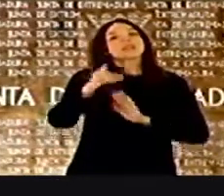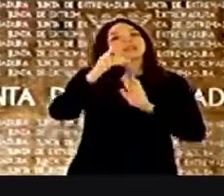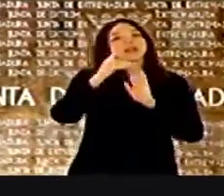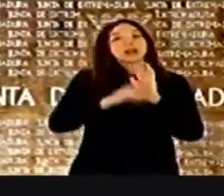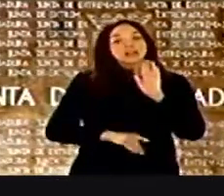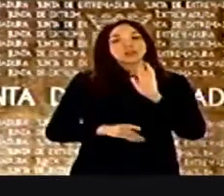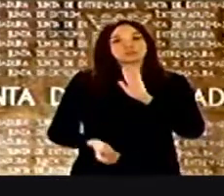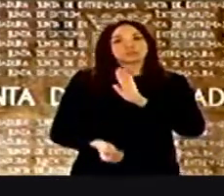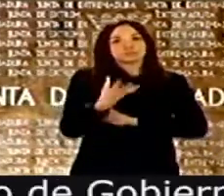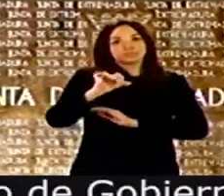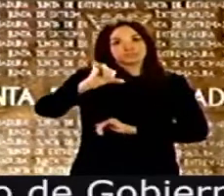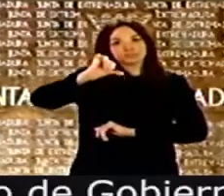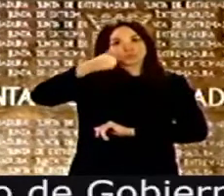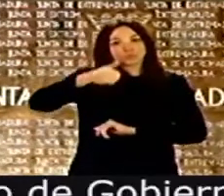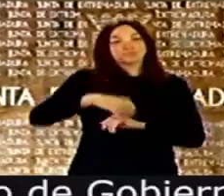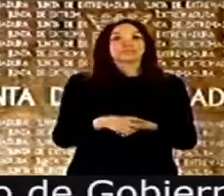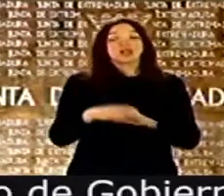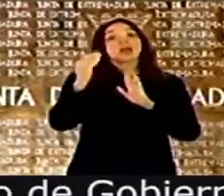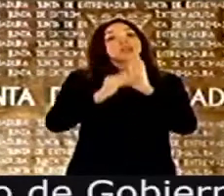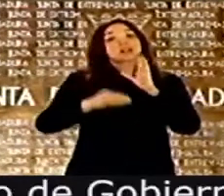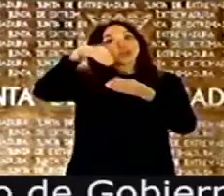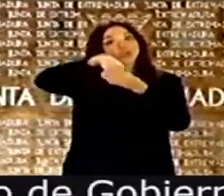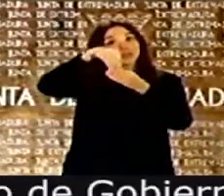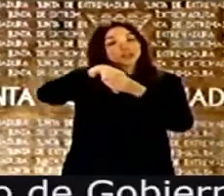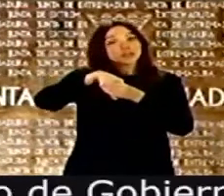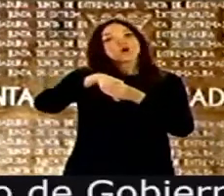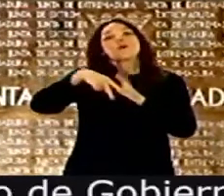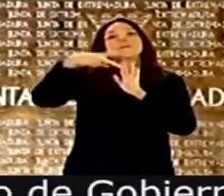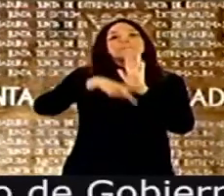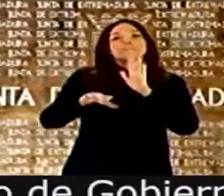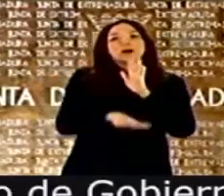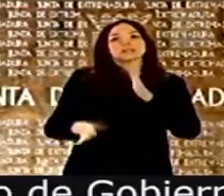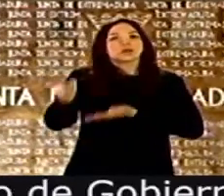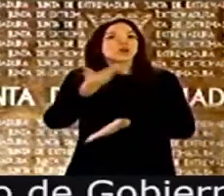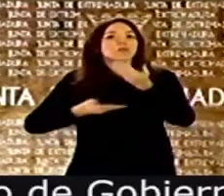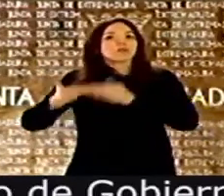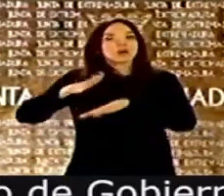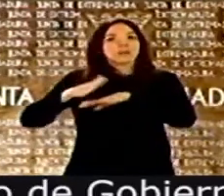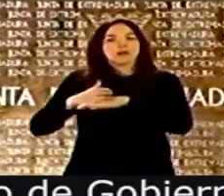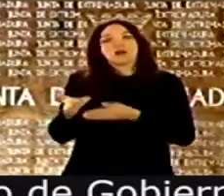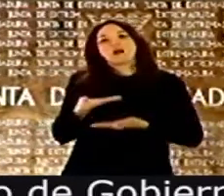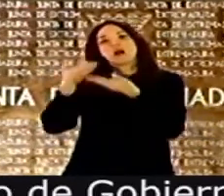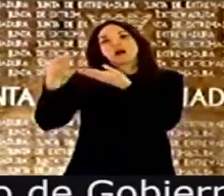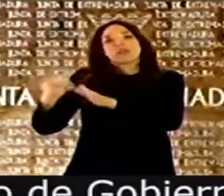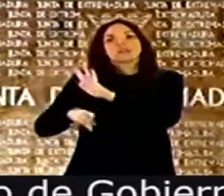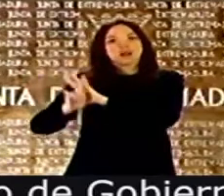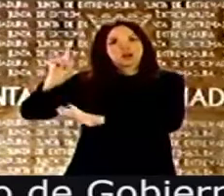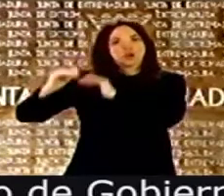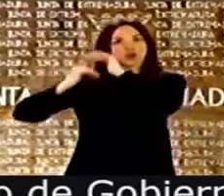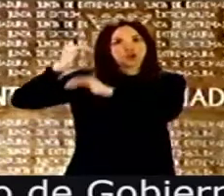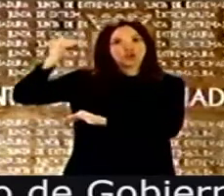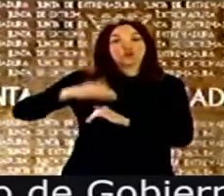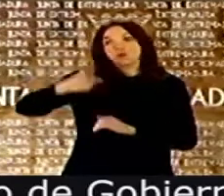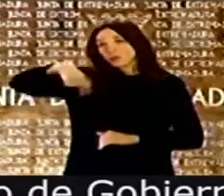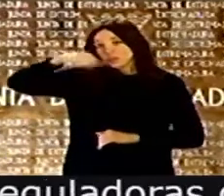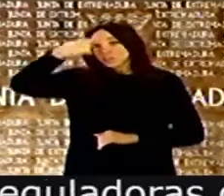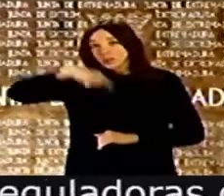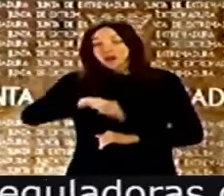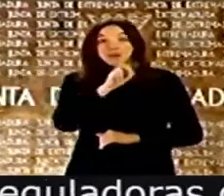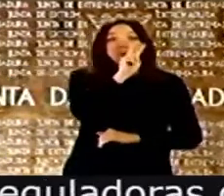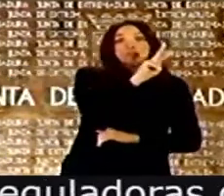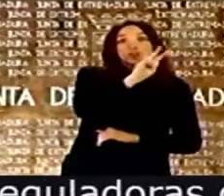por el que se establecen las bases reguladoras de las ayudas en materia de cooperación al desarrollo. Saben que son más de 245 las